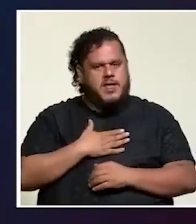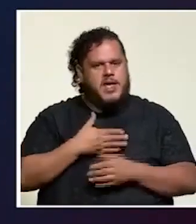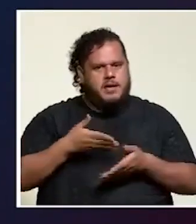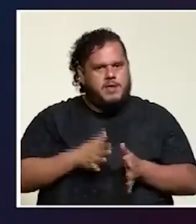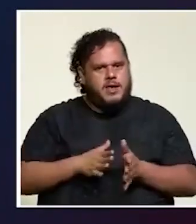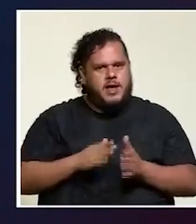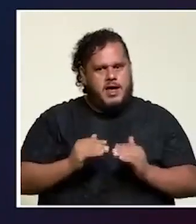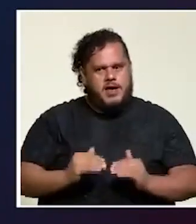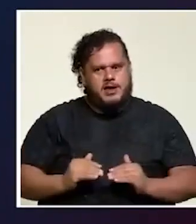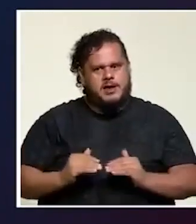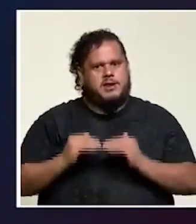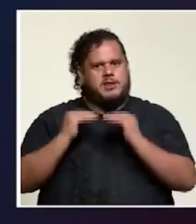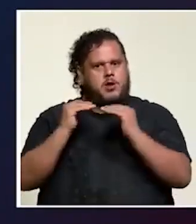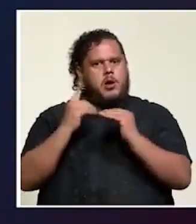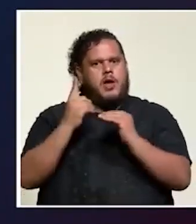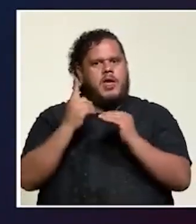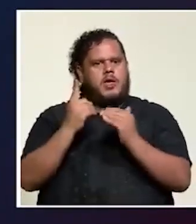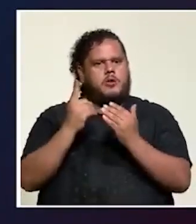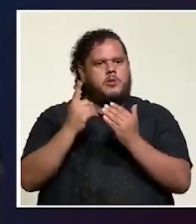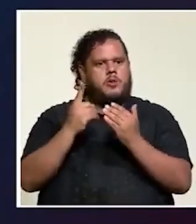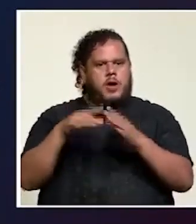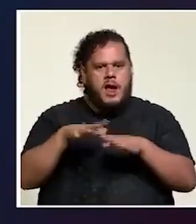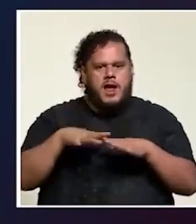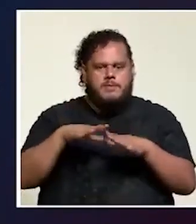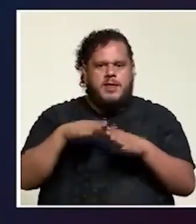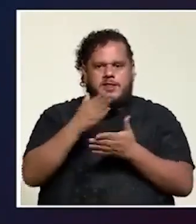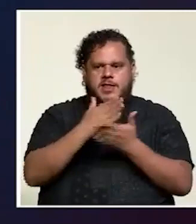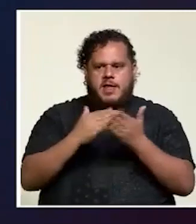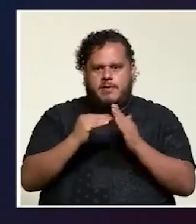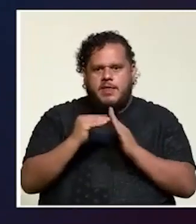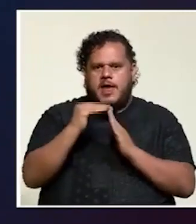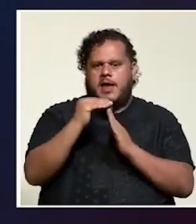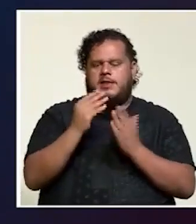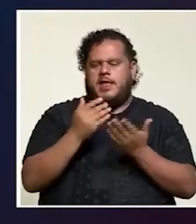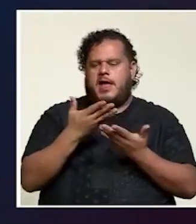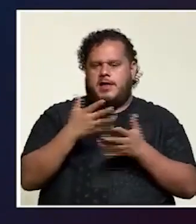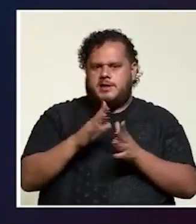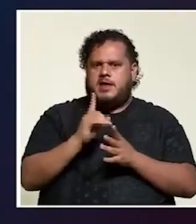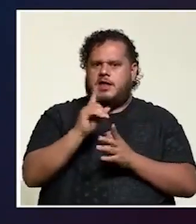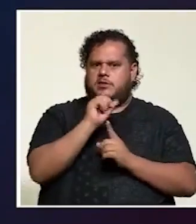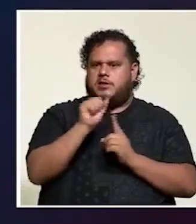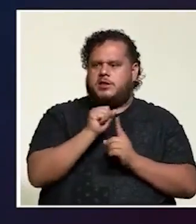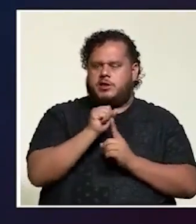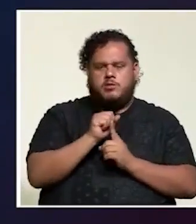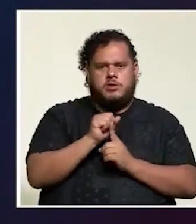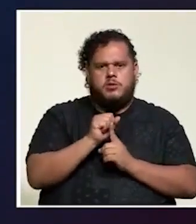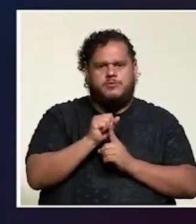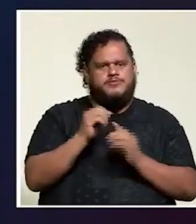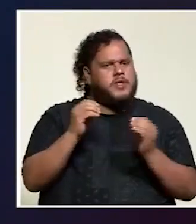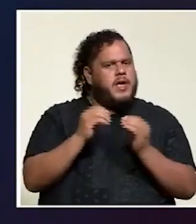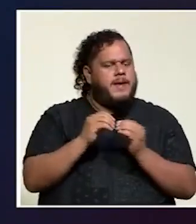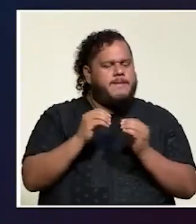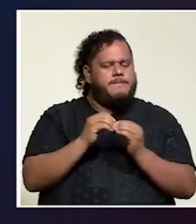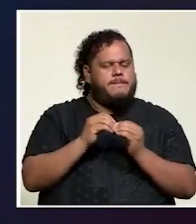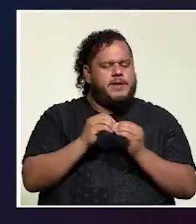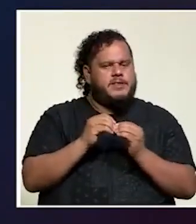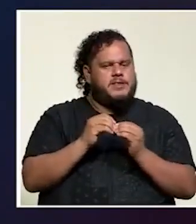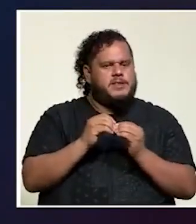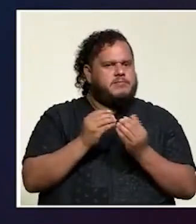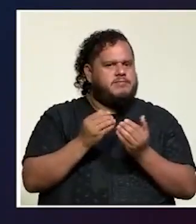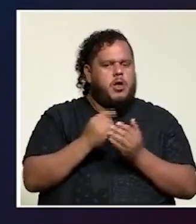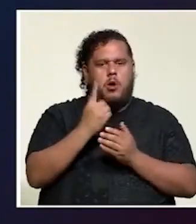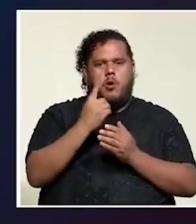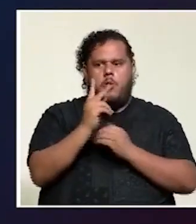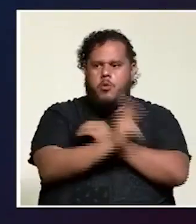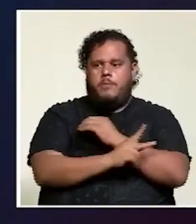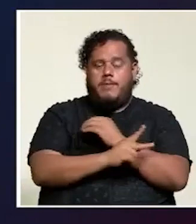en un ambiente muy específico de clase media, media alta, ¿verdad? Sino que ya esto es una cuestión más... y un país que